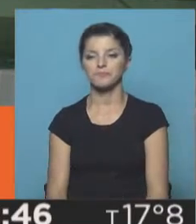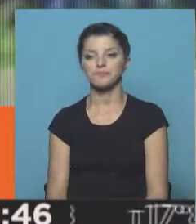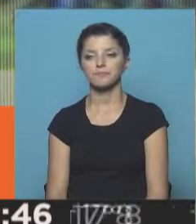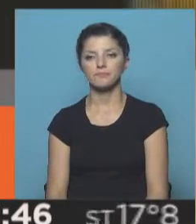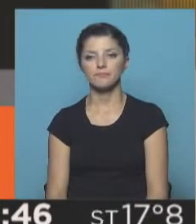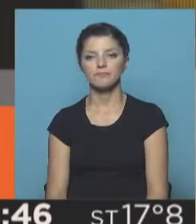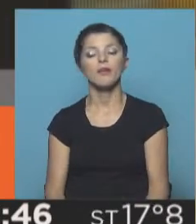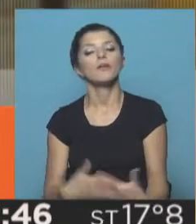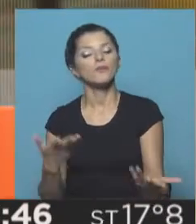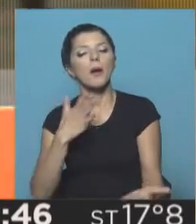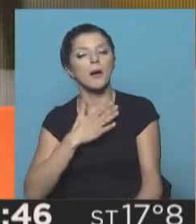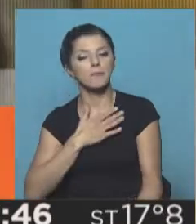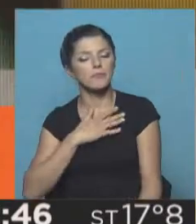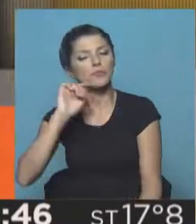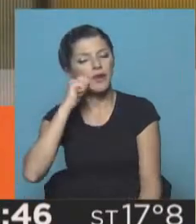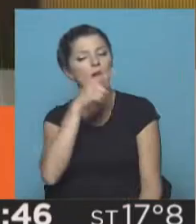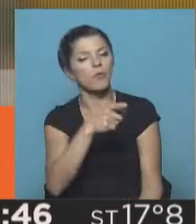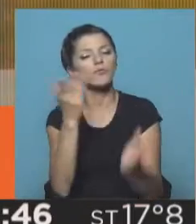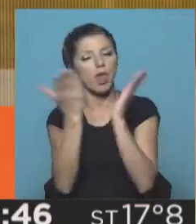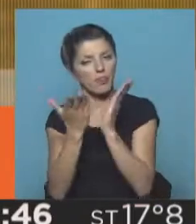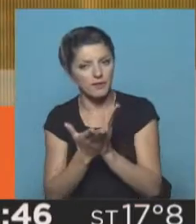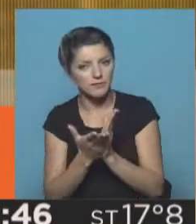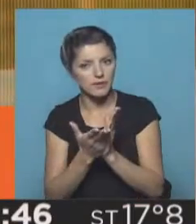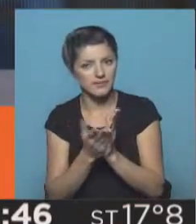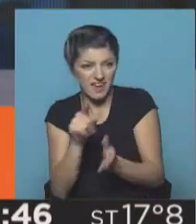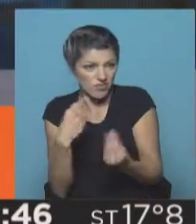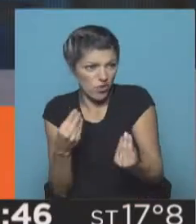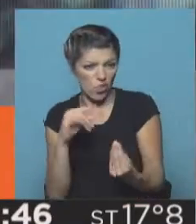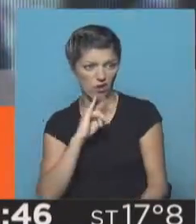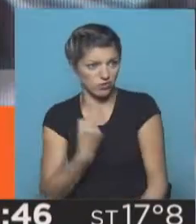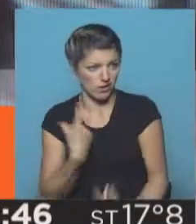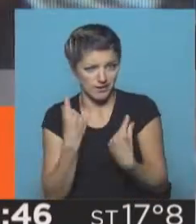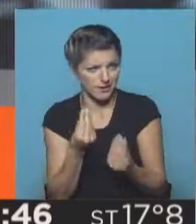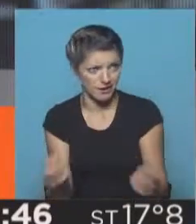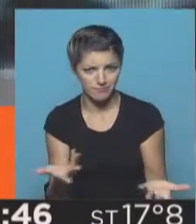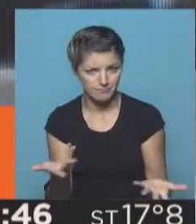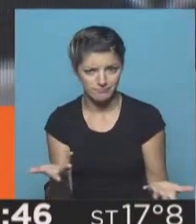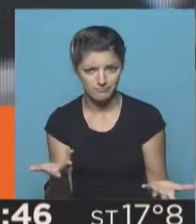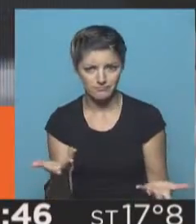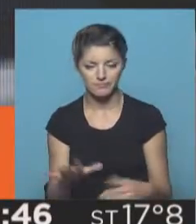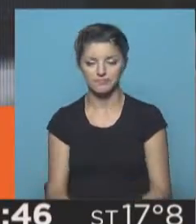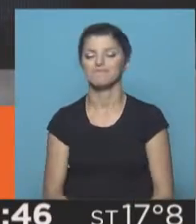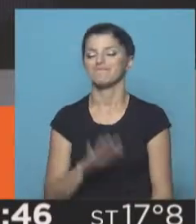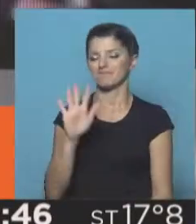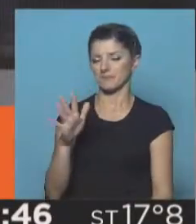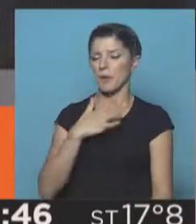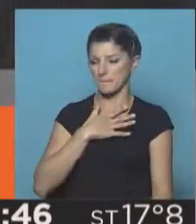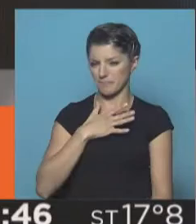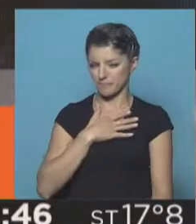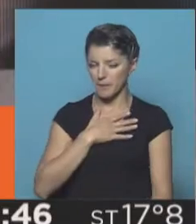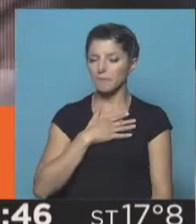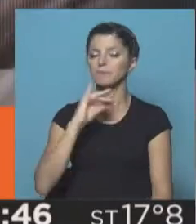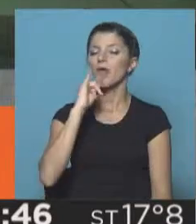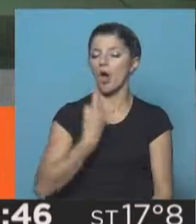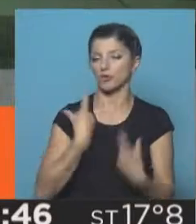análisis sobre esta situación y, digamos, ¿dónde está la autocrítica ahí? Mira, yo creo que la autocrítica, me parece a mí, por